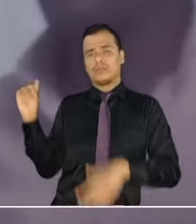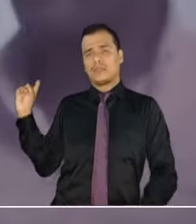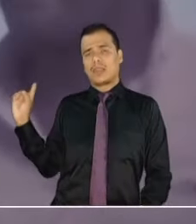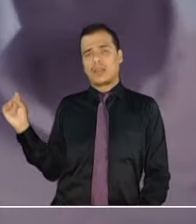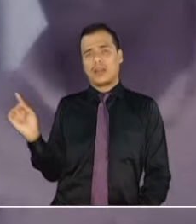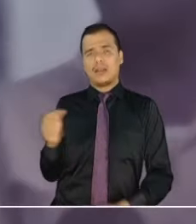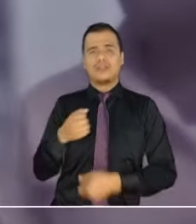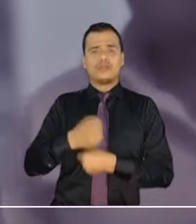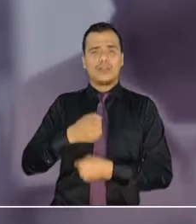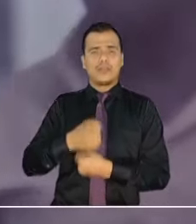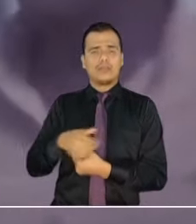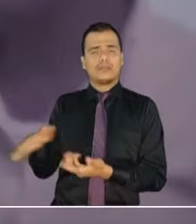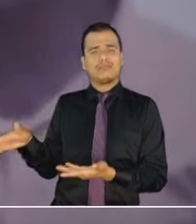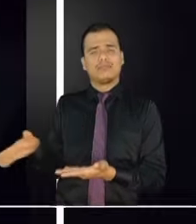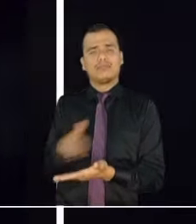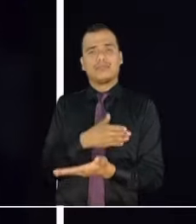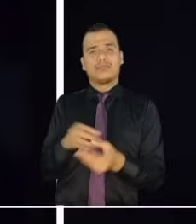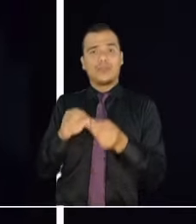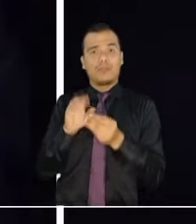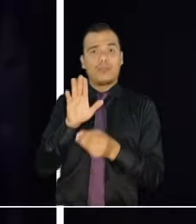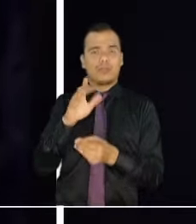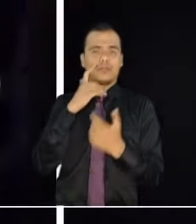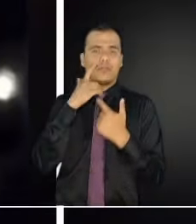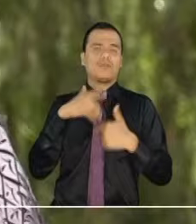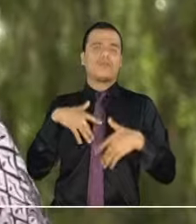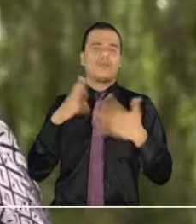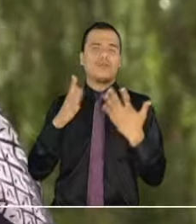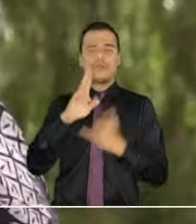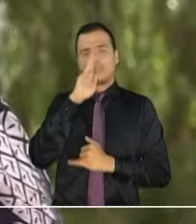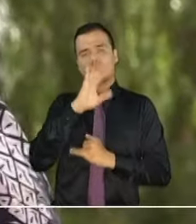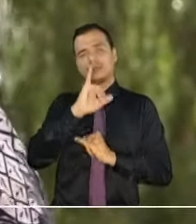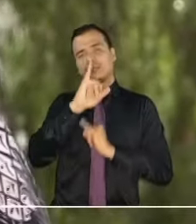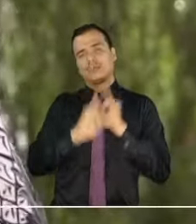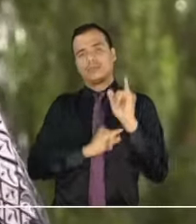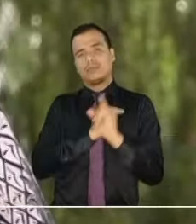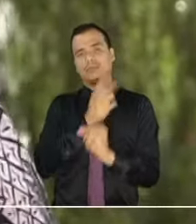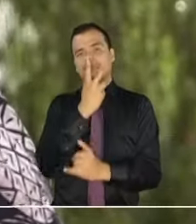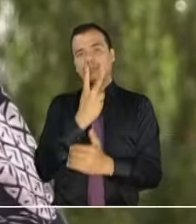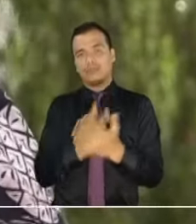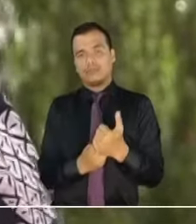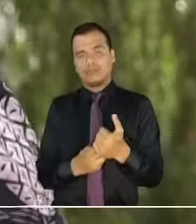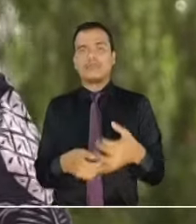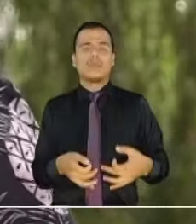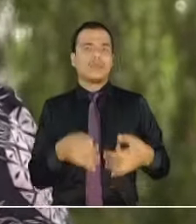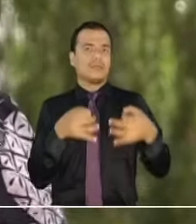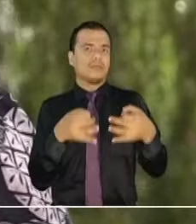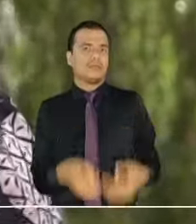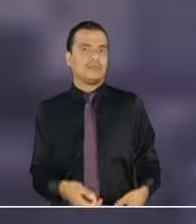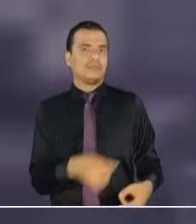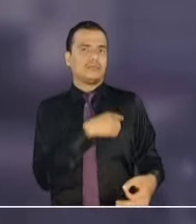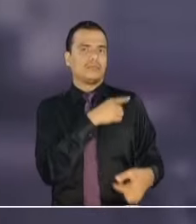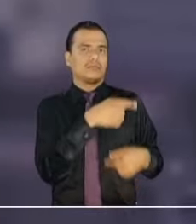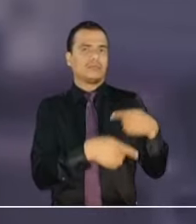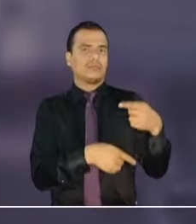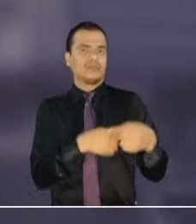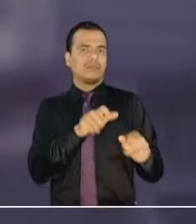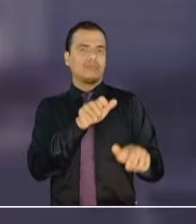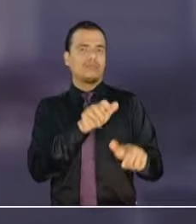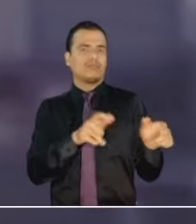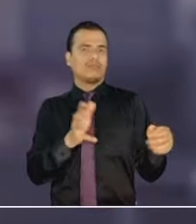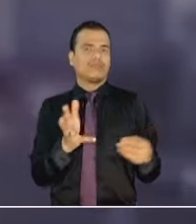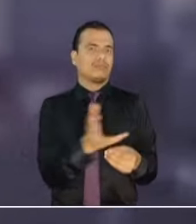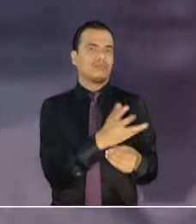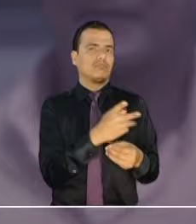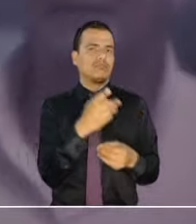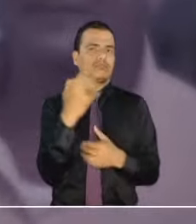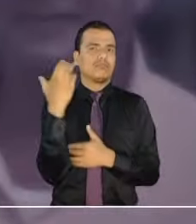sean reconocidos a nivel nacional e internacional. Nace de una segunda generación de artistas de salsa colombiana. Allí se reúnen los hijos